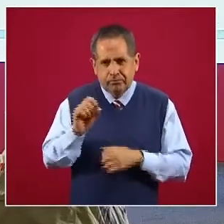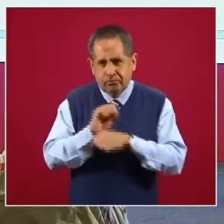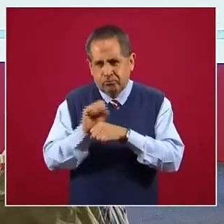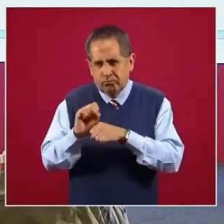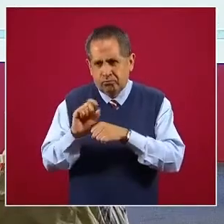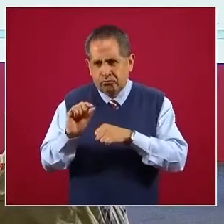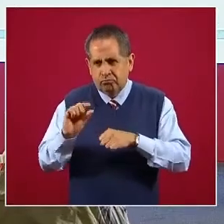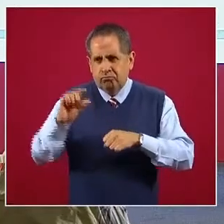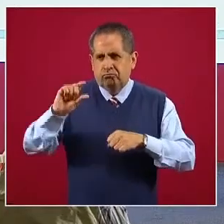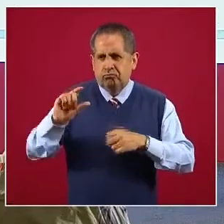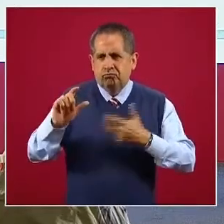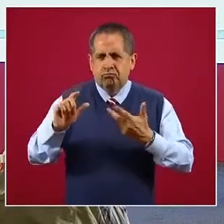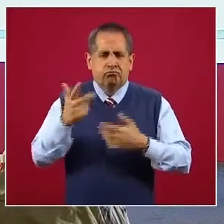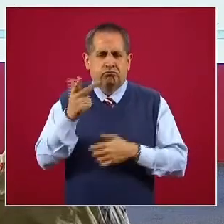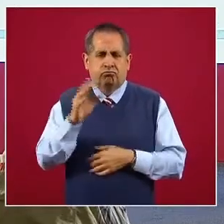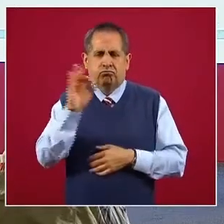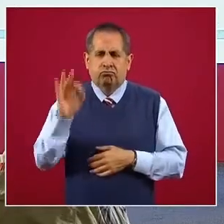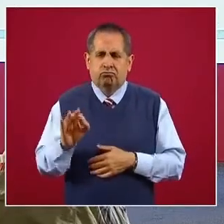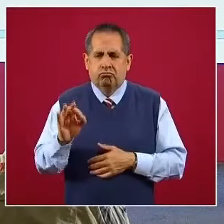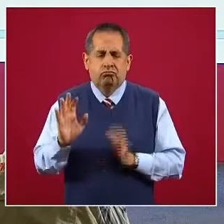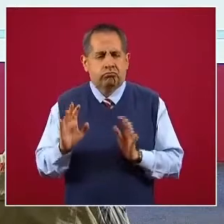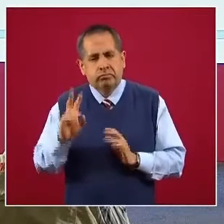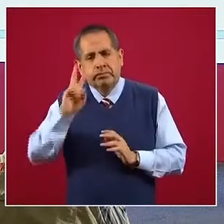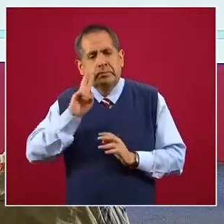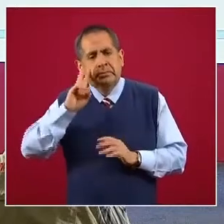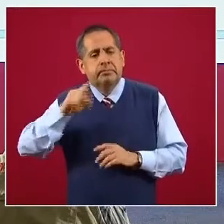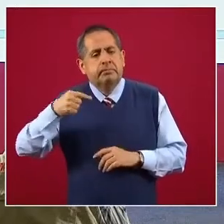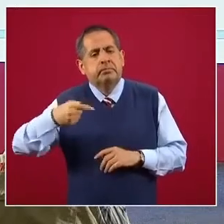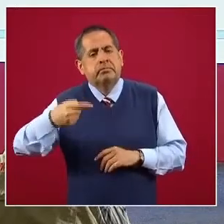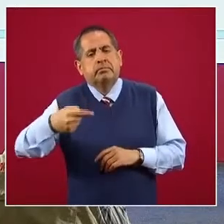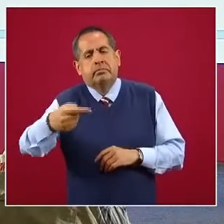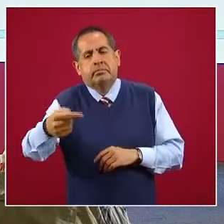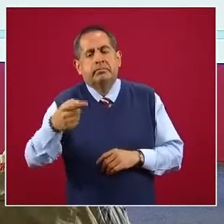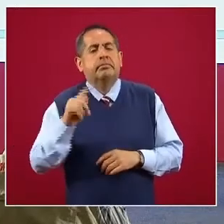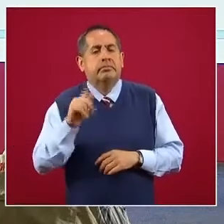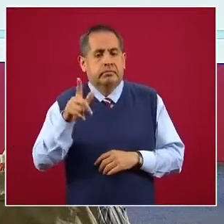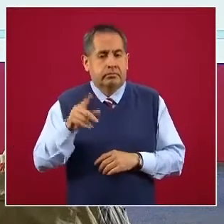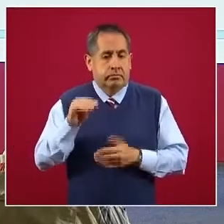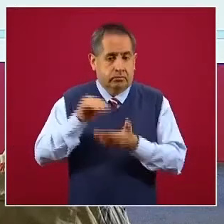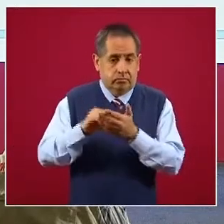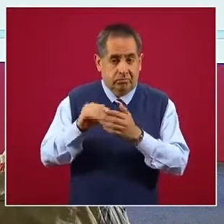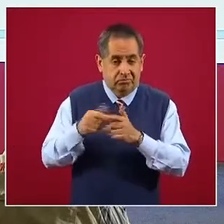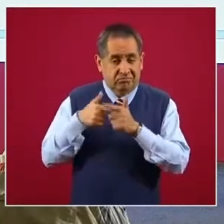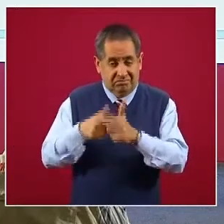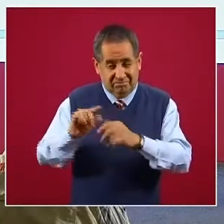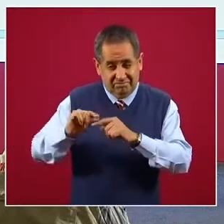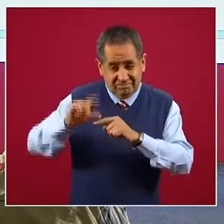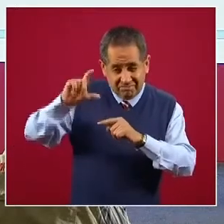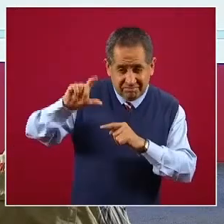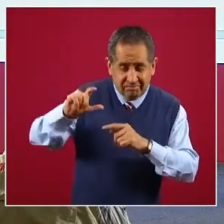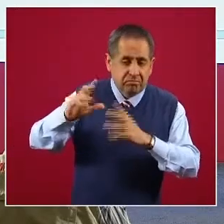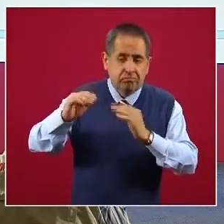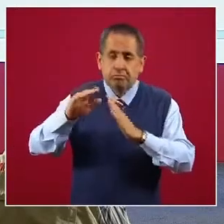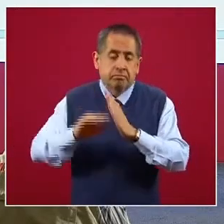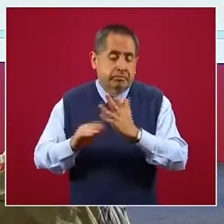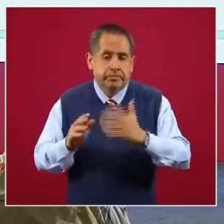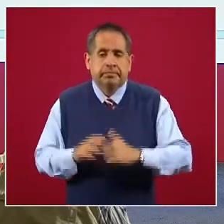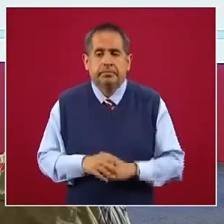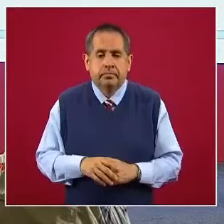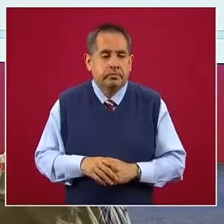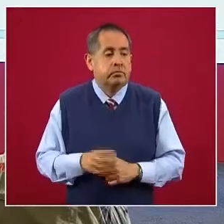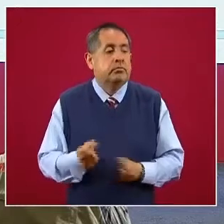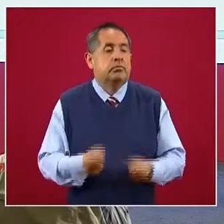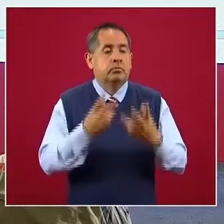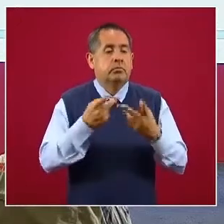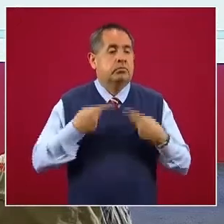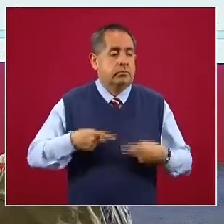leve, ligero, es del 8%, y vamos a ver esto, cómo en su momento se sigue comportando en los siguientes días. Los casos